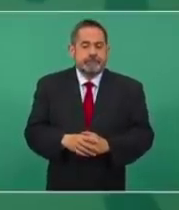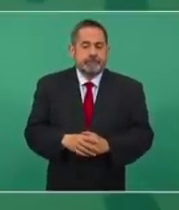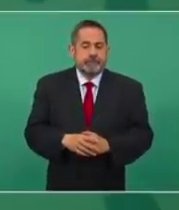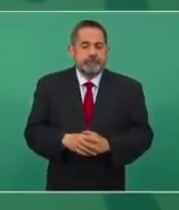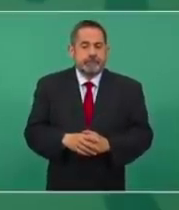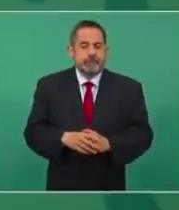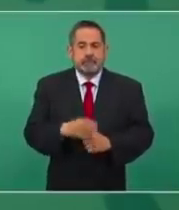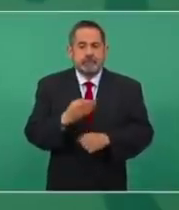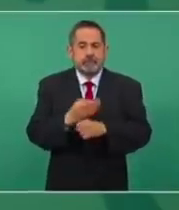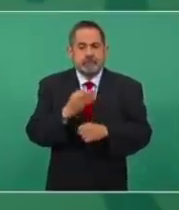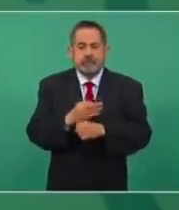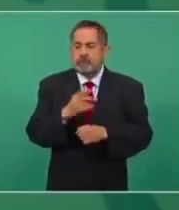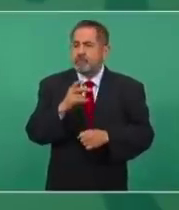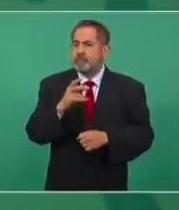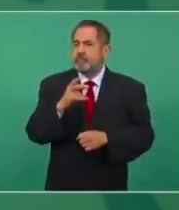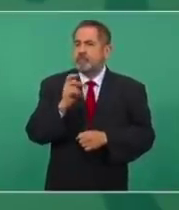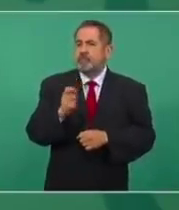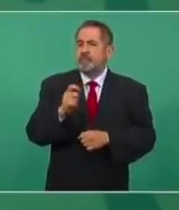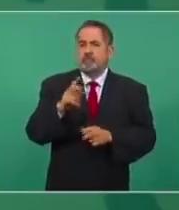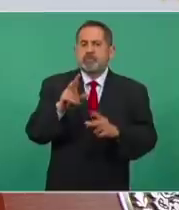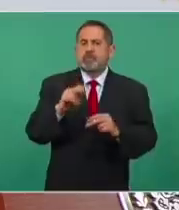no hay